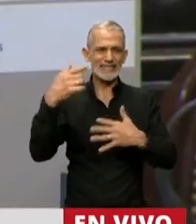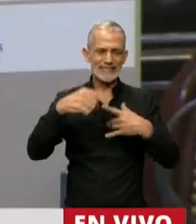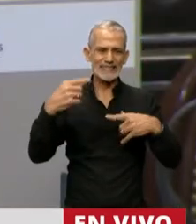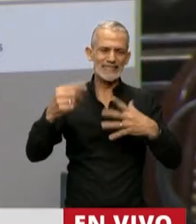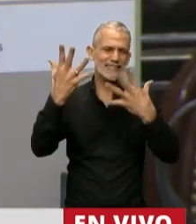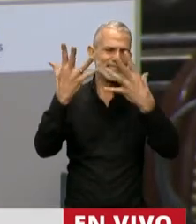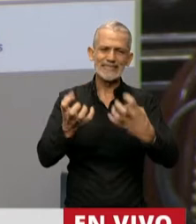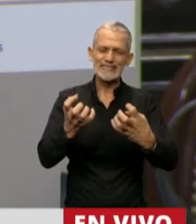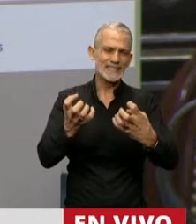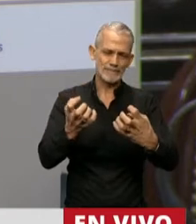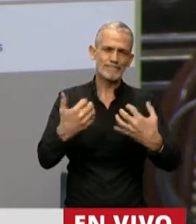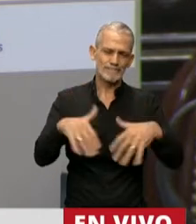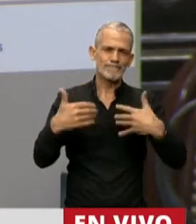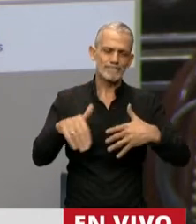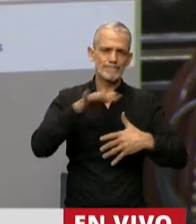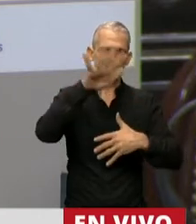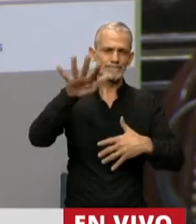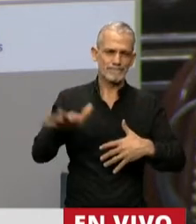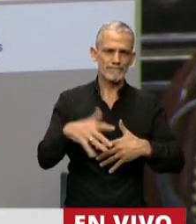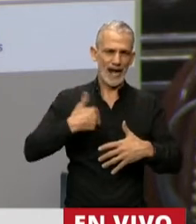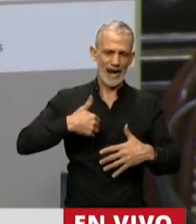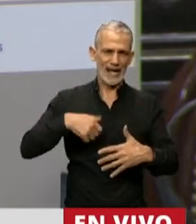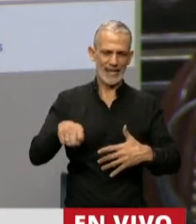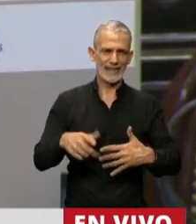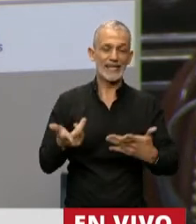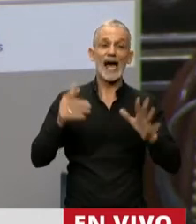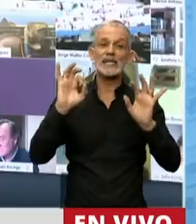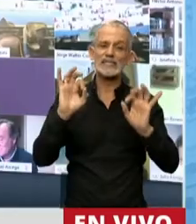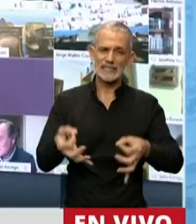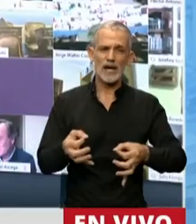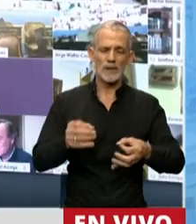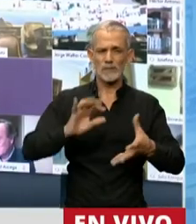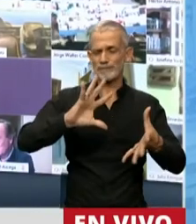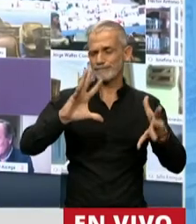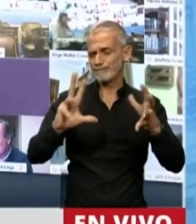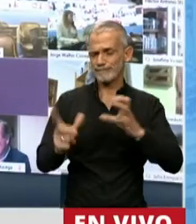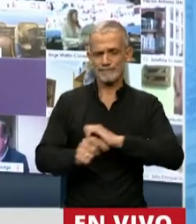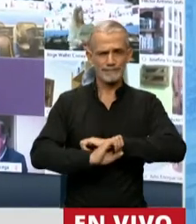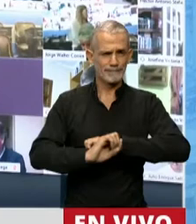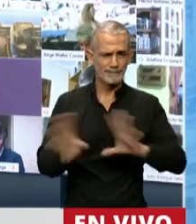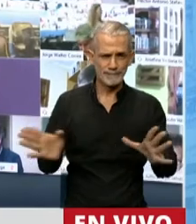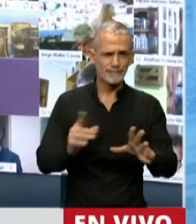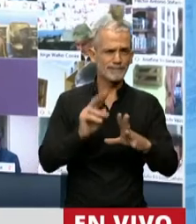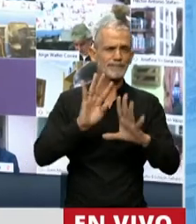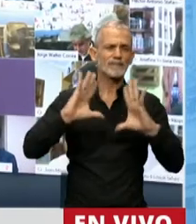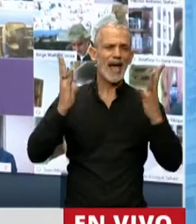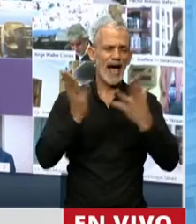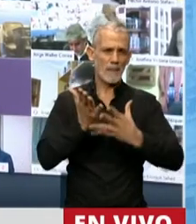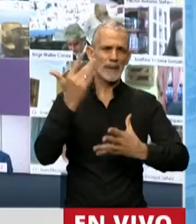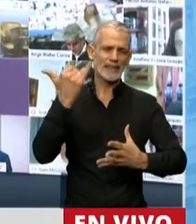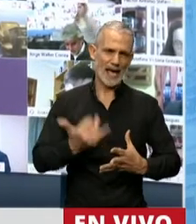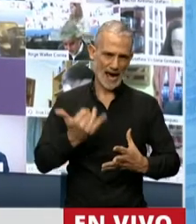distintas zonas de nuestro país. Sabemos el desastre ecológico que